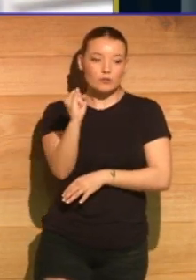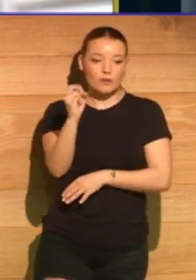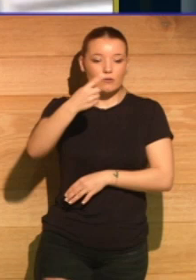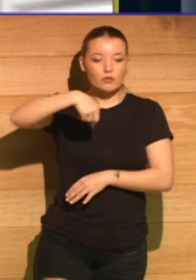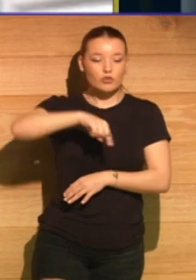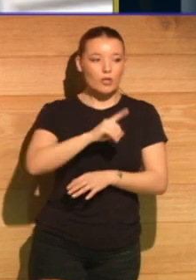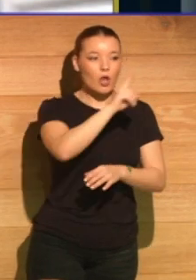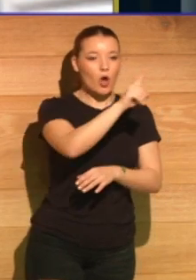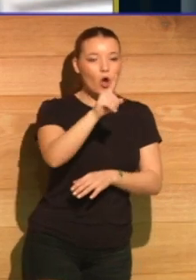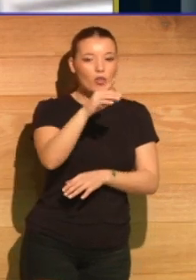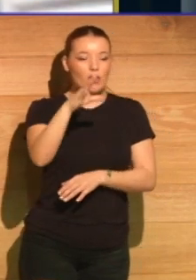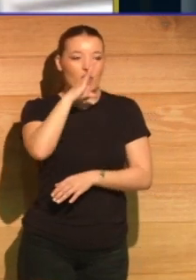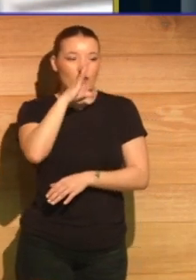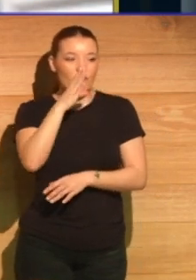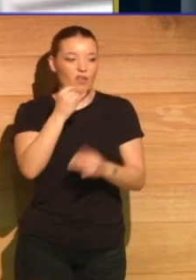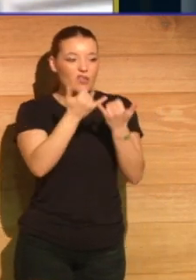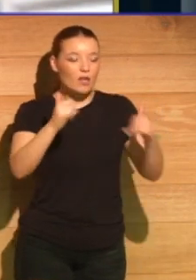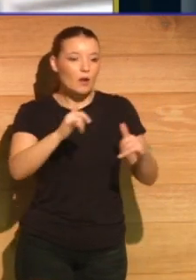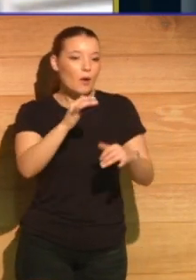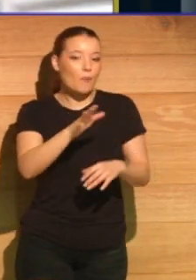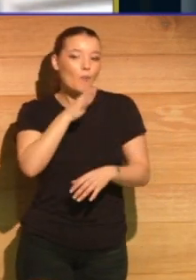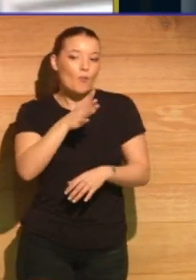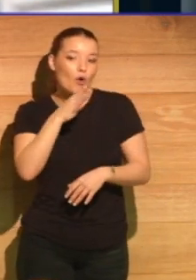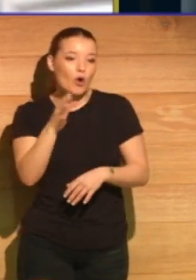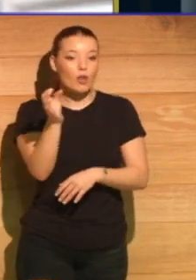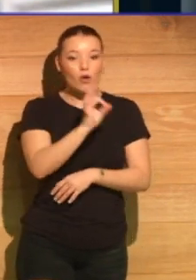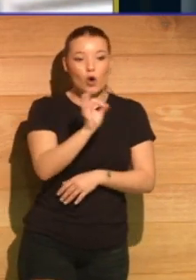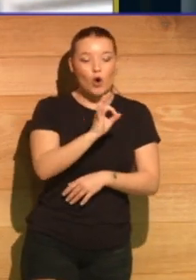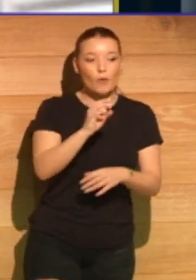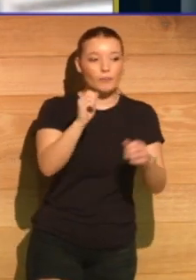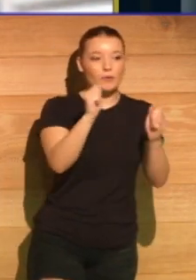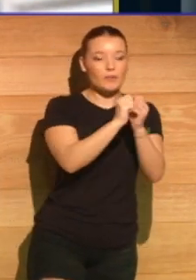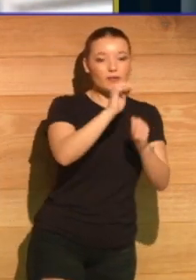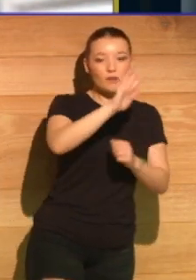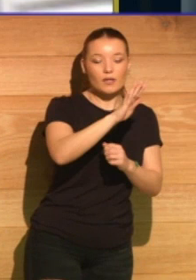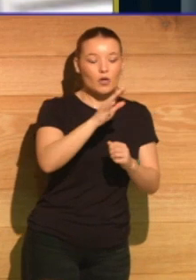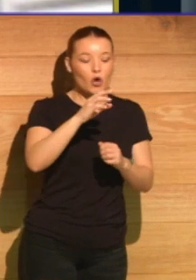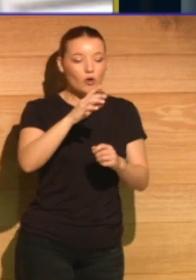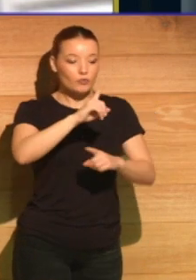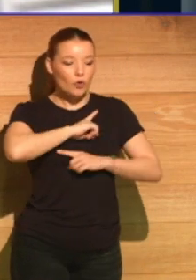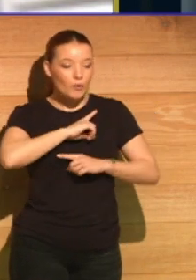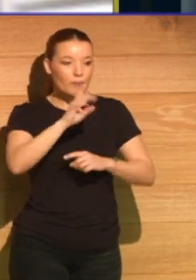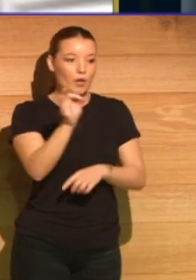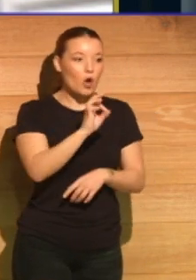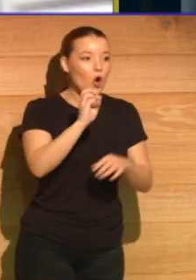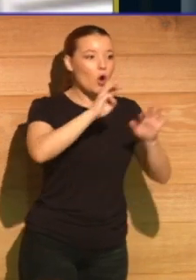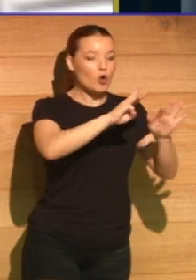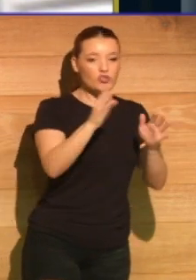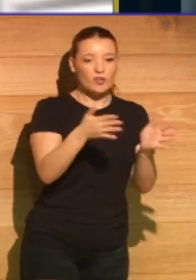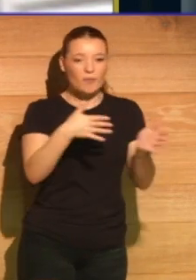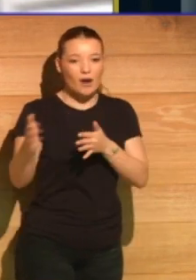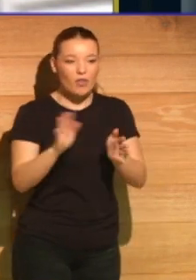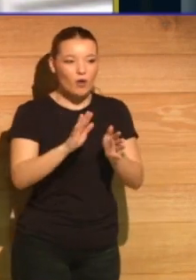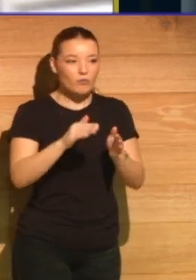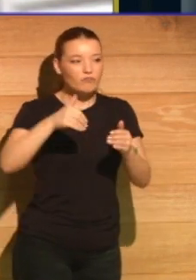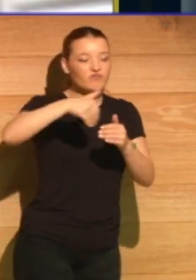11F? ¿Por qué los 8 de marzo? ¿Por qué los 25 de noviembre? ¿Hasta cuándo crees tú que vamos a tener que